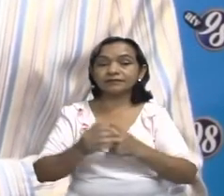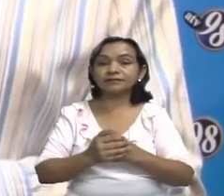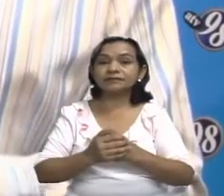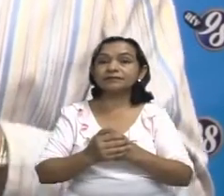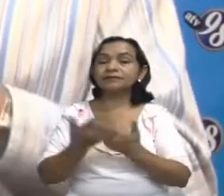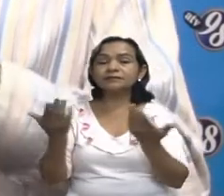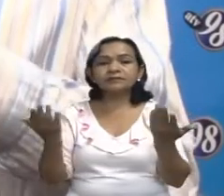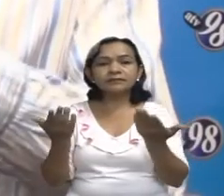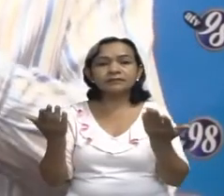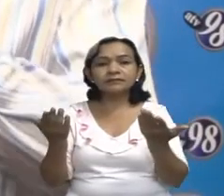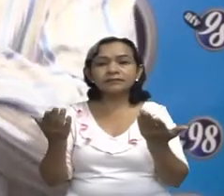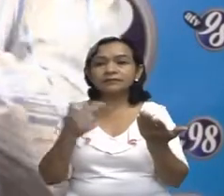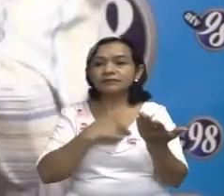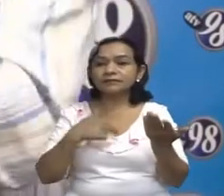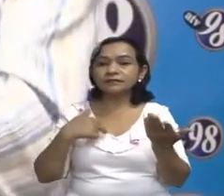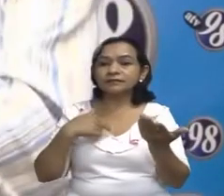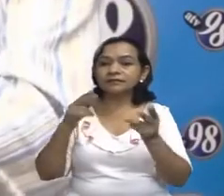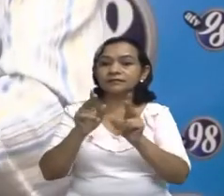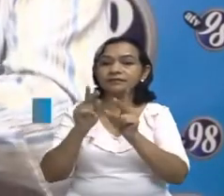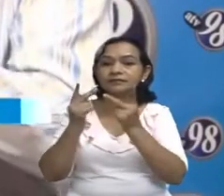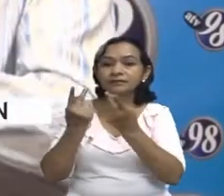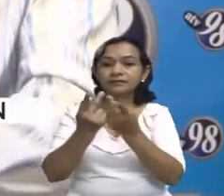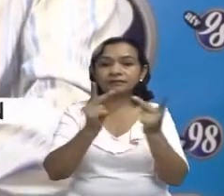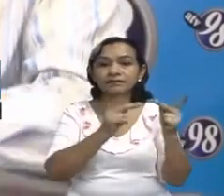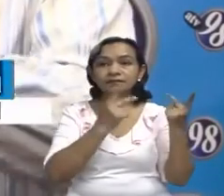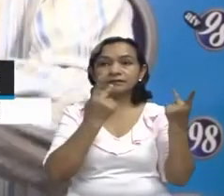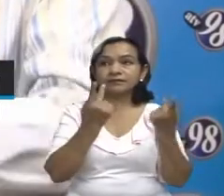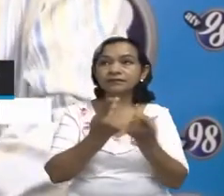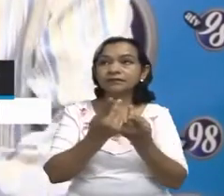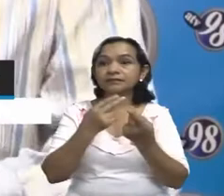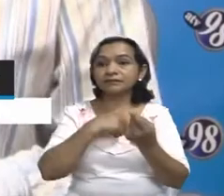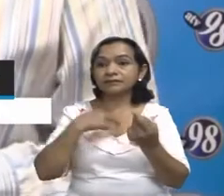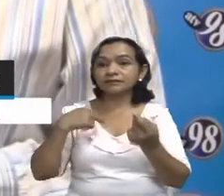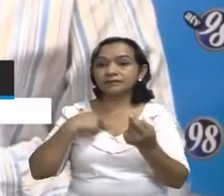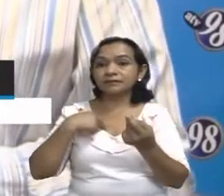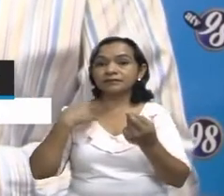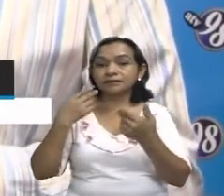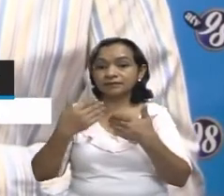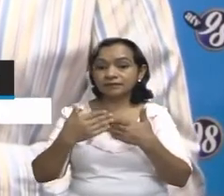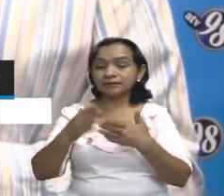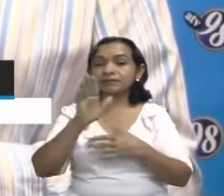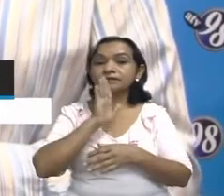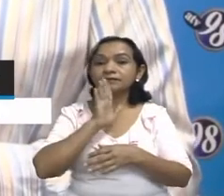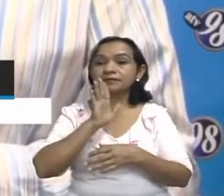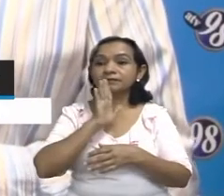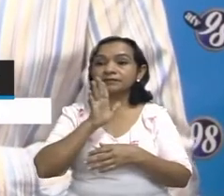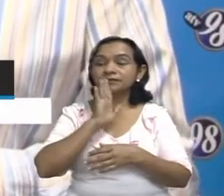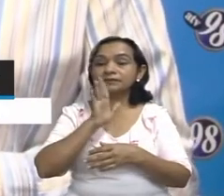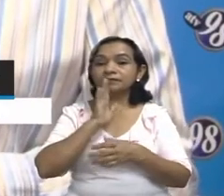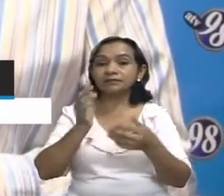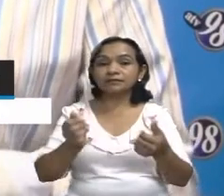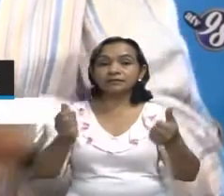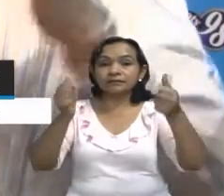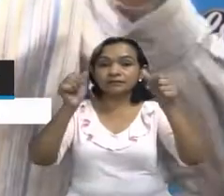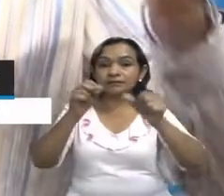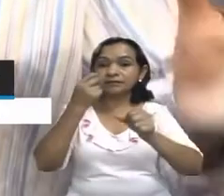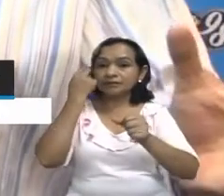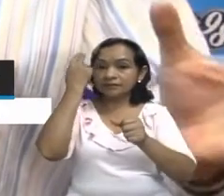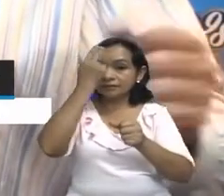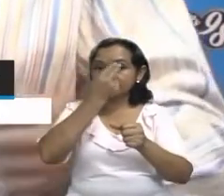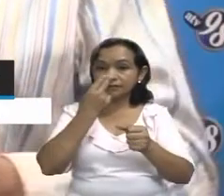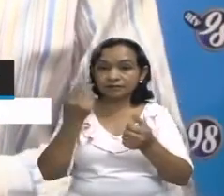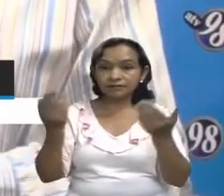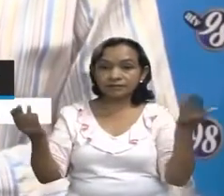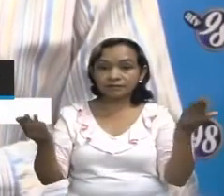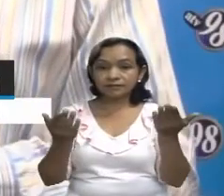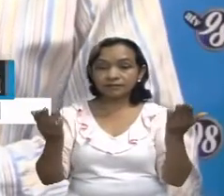para que la población conociera los temas que se estaban discutiendo o que se estaban consultando en las comisiones o en